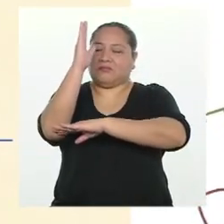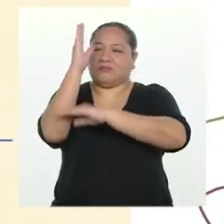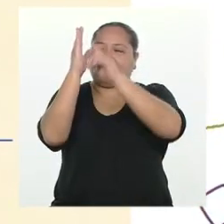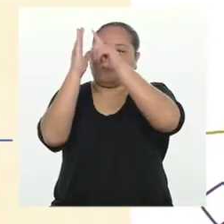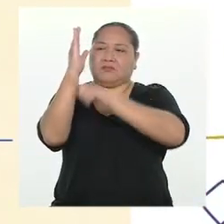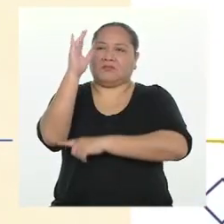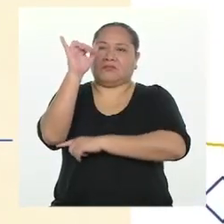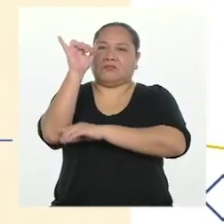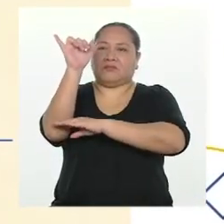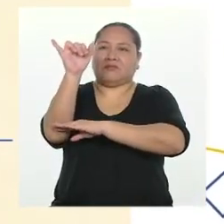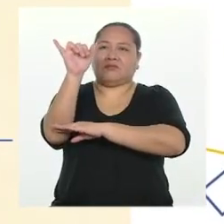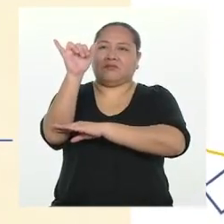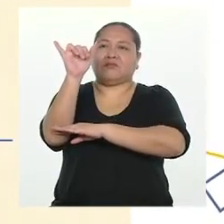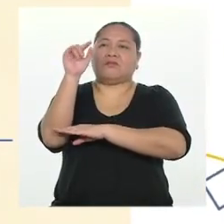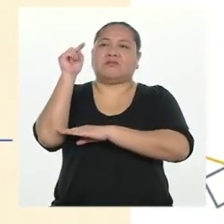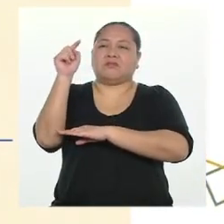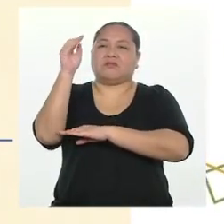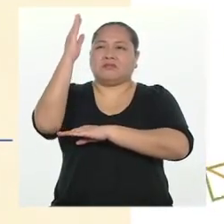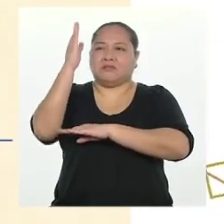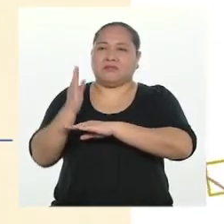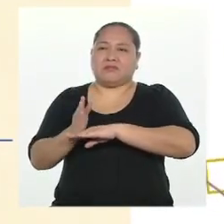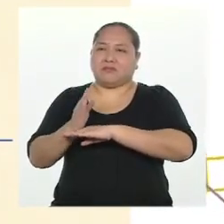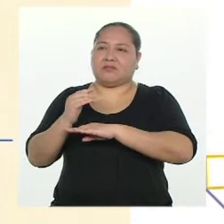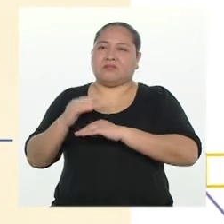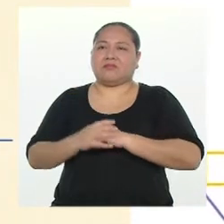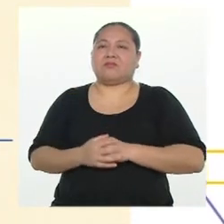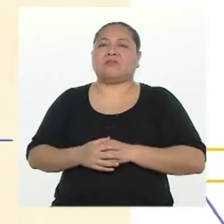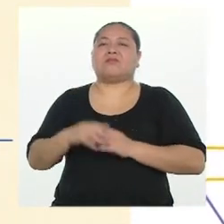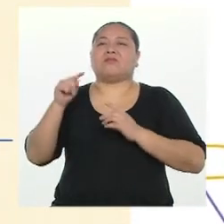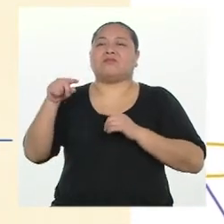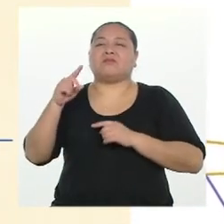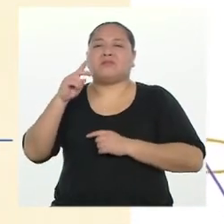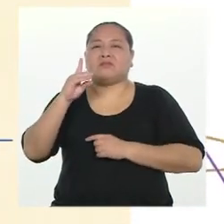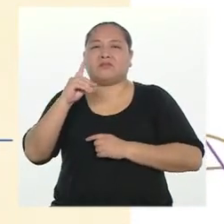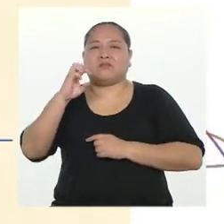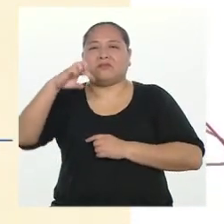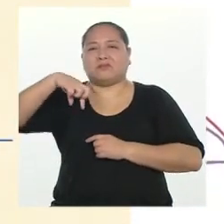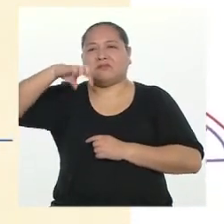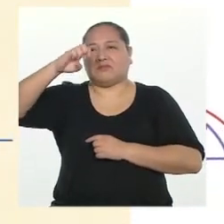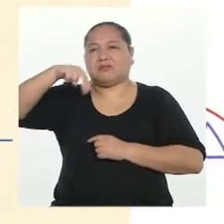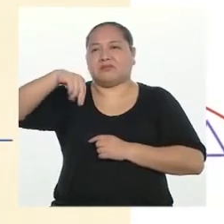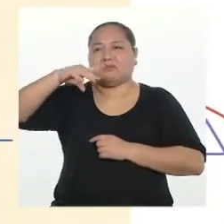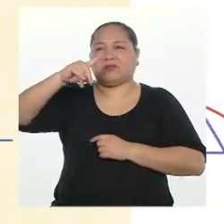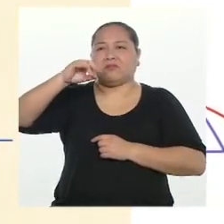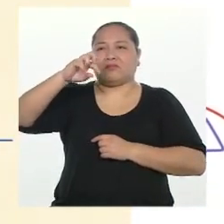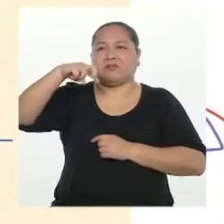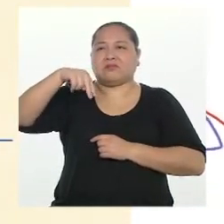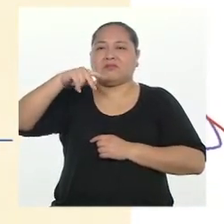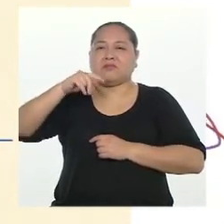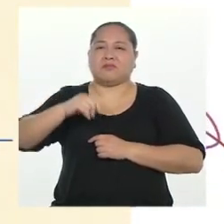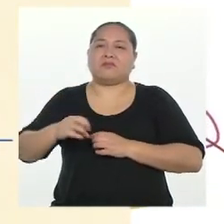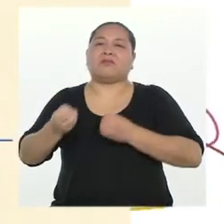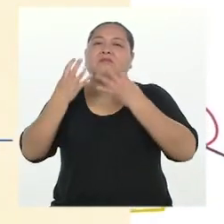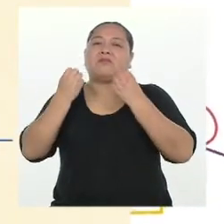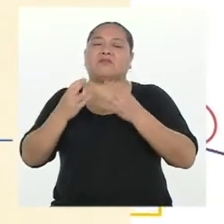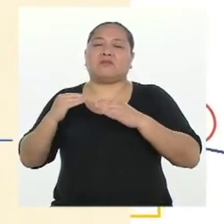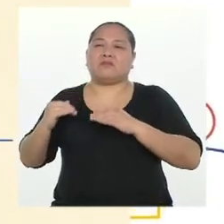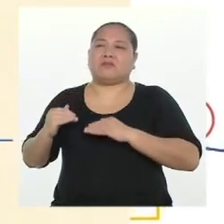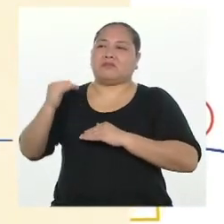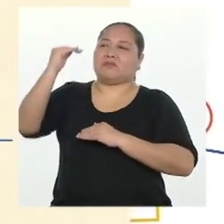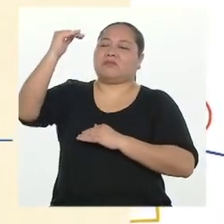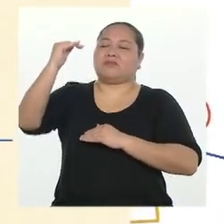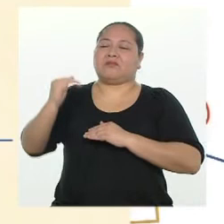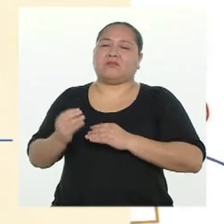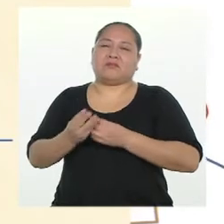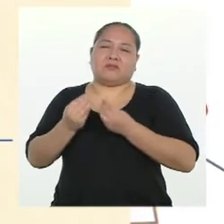llamado eje Y se ubica a la variable dependiente, que es la población de colonias de las bacterias.